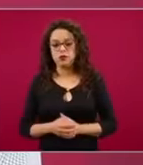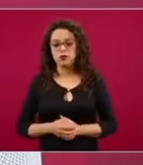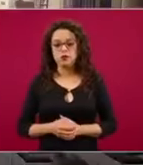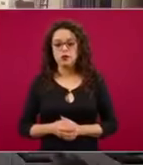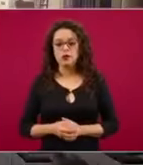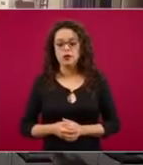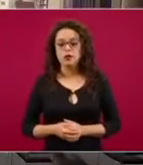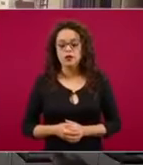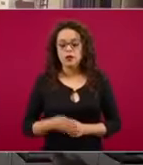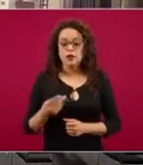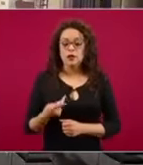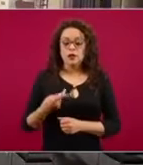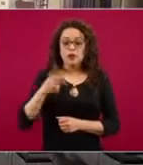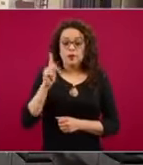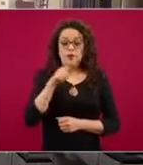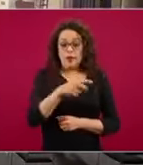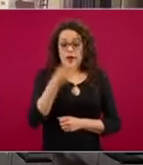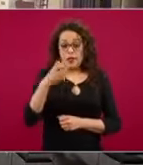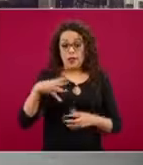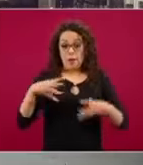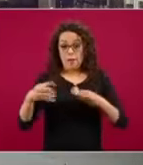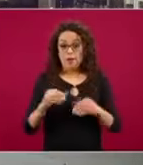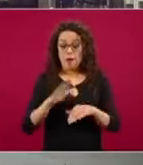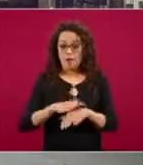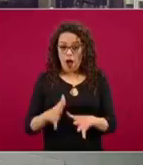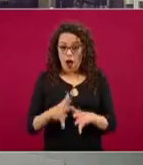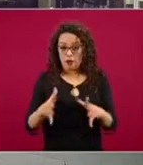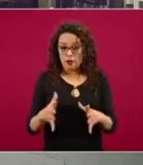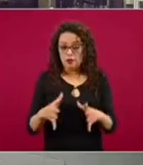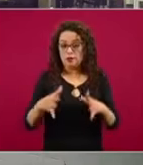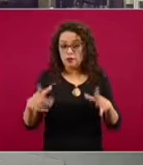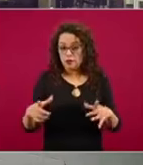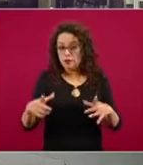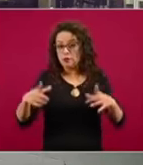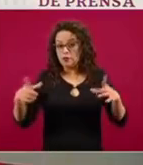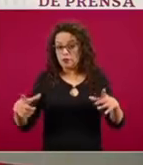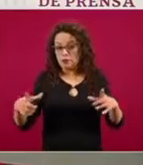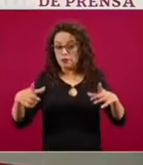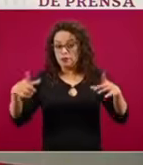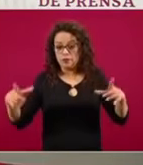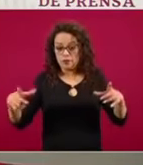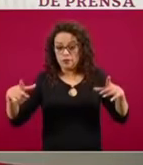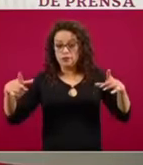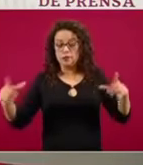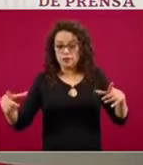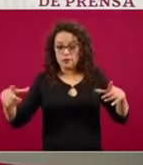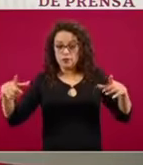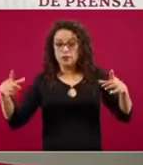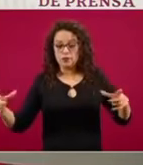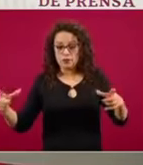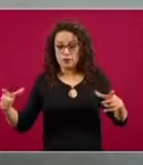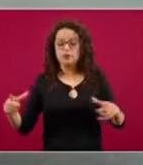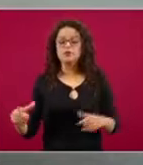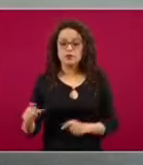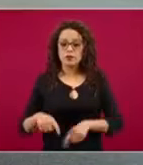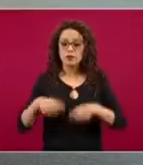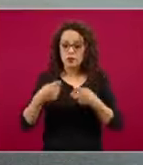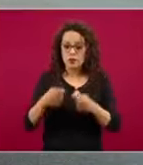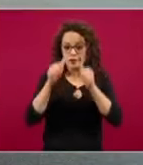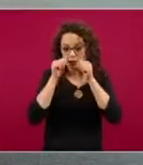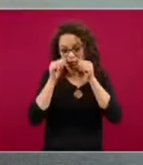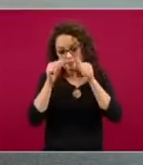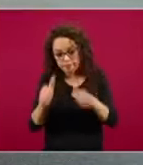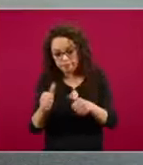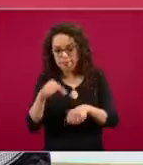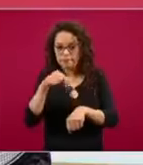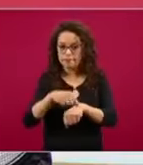Pero en la medida que la epidemia fue evolucionando y las medidas fueron aplicándose, las intervenciones fueron llevándose a cabo, la letalidad tuvo